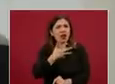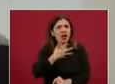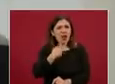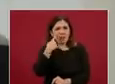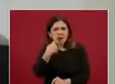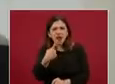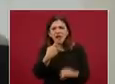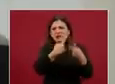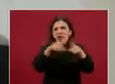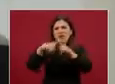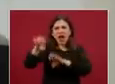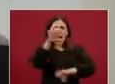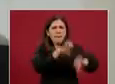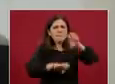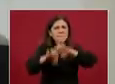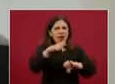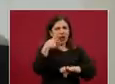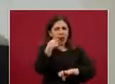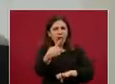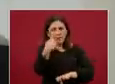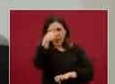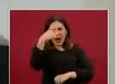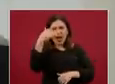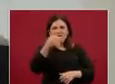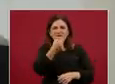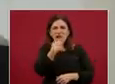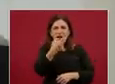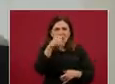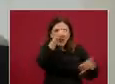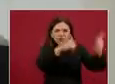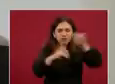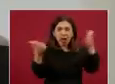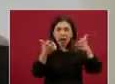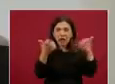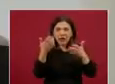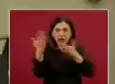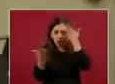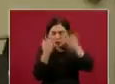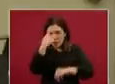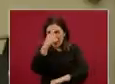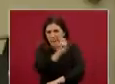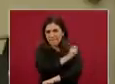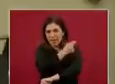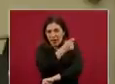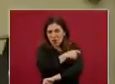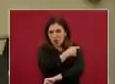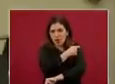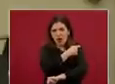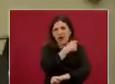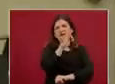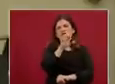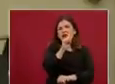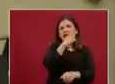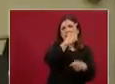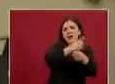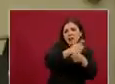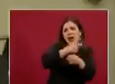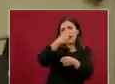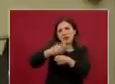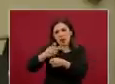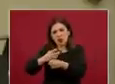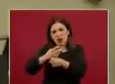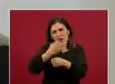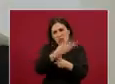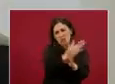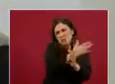por las diferentes empresas farmacológicas o consorcios que están desarrollando las vacunas, al menos en sus fases 1 y